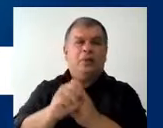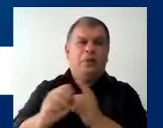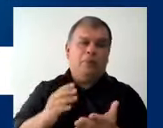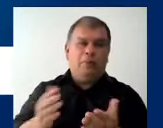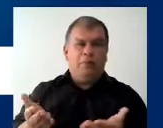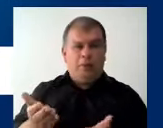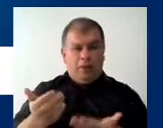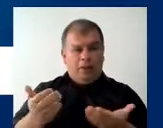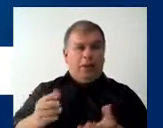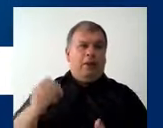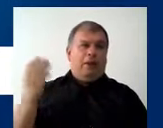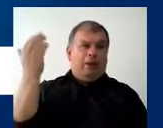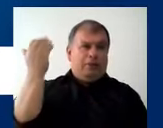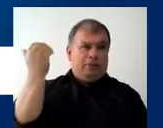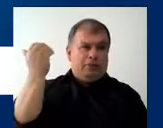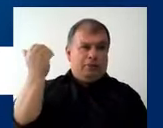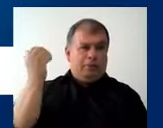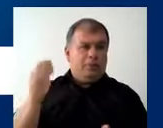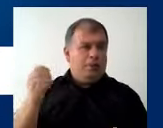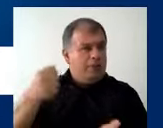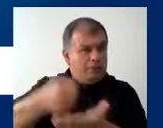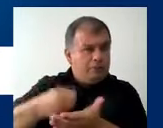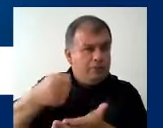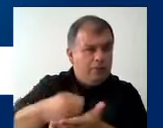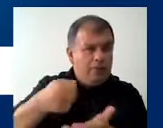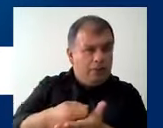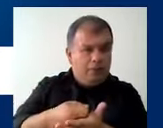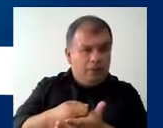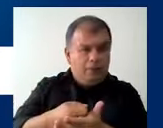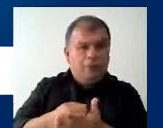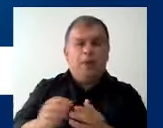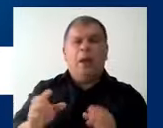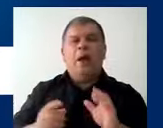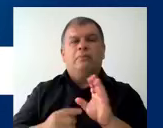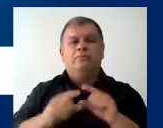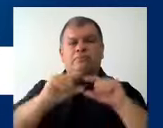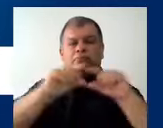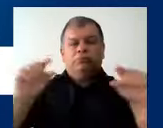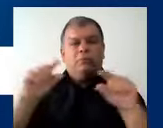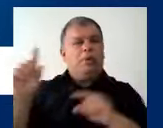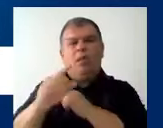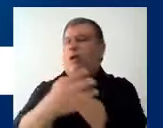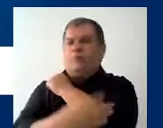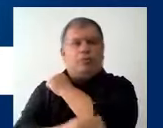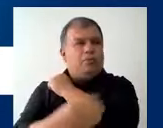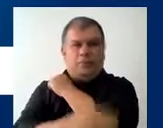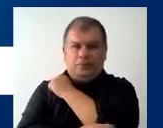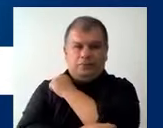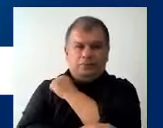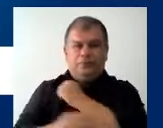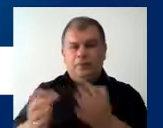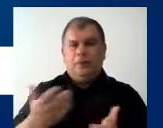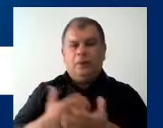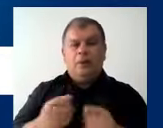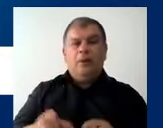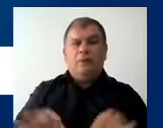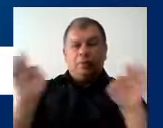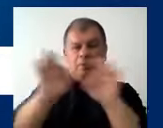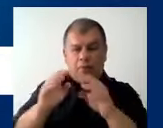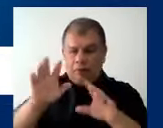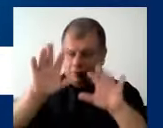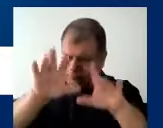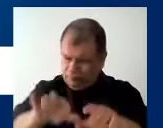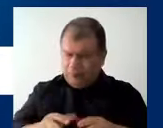no contributiva, porque van a aparecer a veces como no pobres, ¿no? Entonces es muy importante saber brindar la